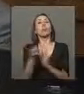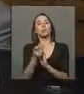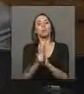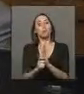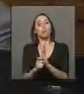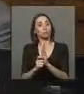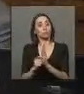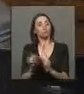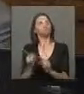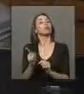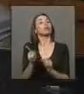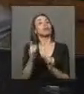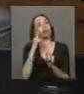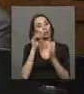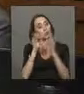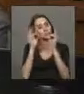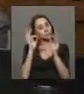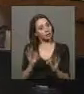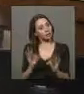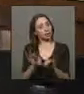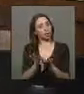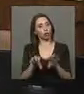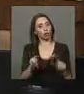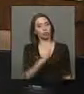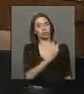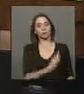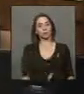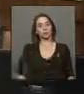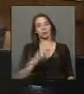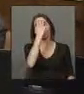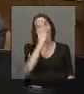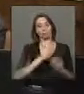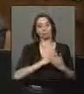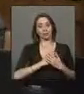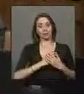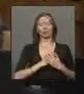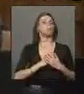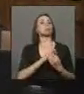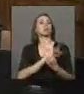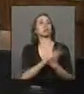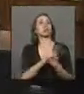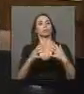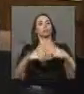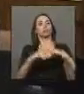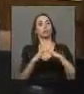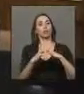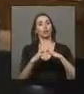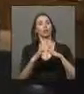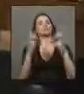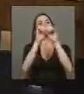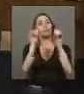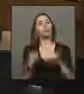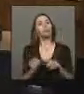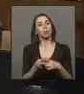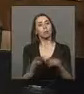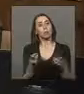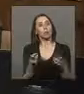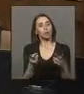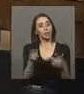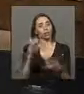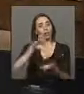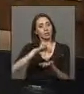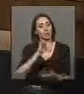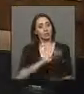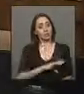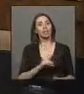señal concreta de la decisión y compromiso de la Presidenta de fortalecer el sistema de salud público en nuestro país. Para ello, el